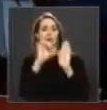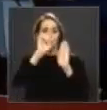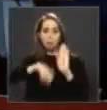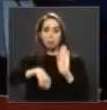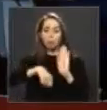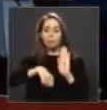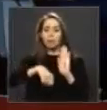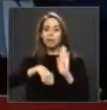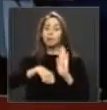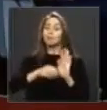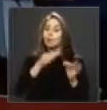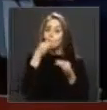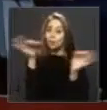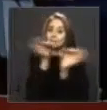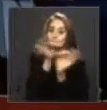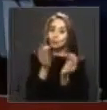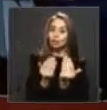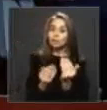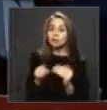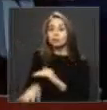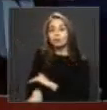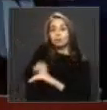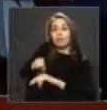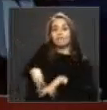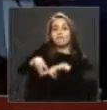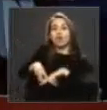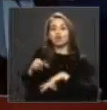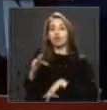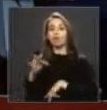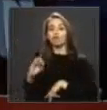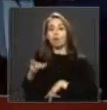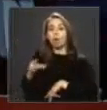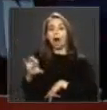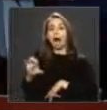de esto, porque estamos echando mano al FOGAPE,